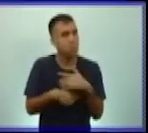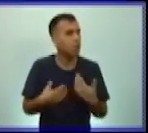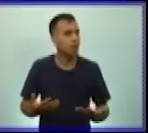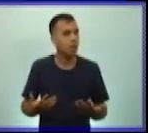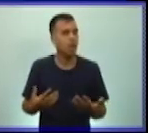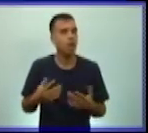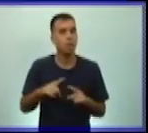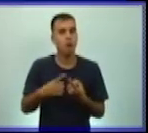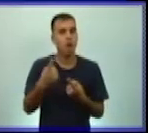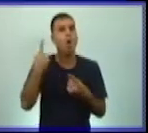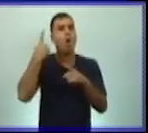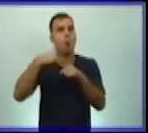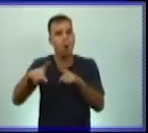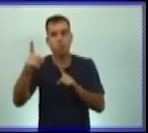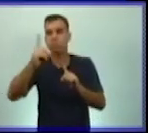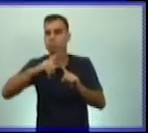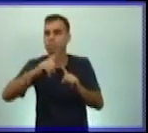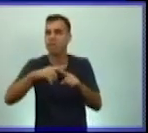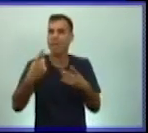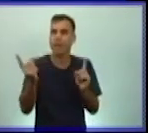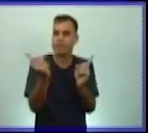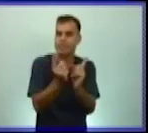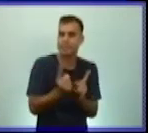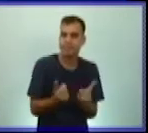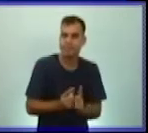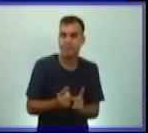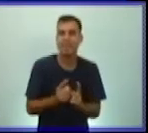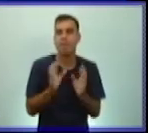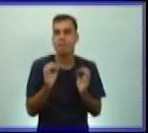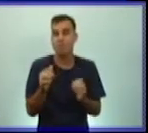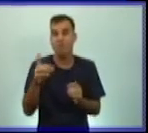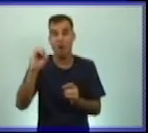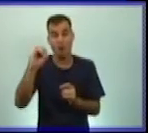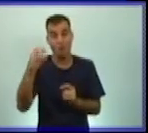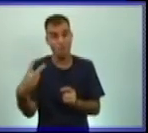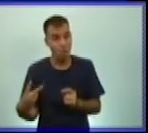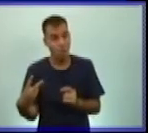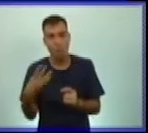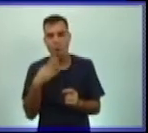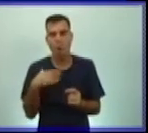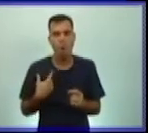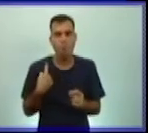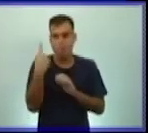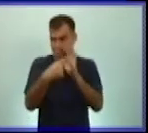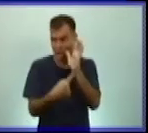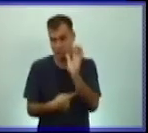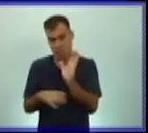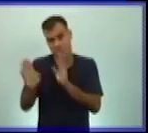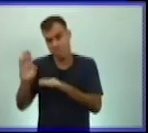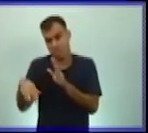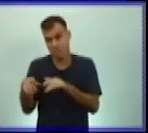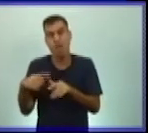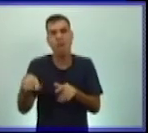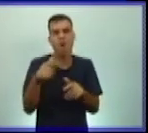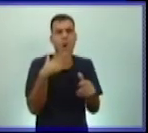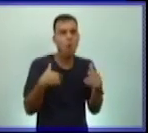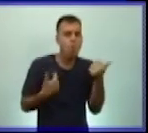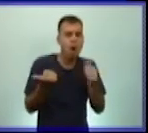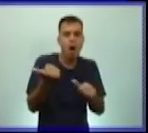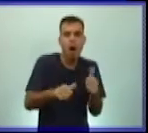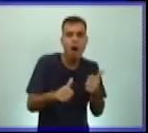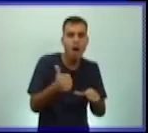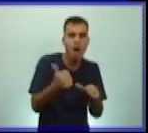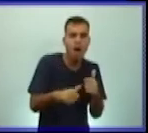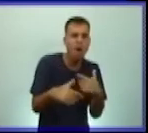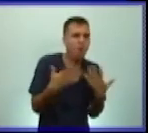les doy otra actividad que es resumir las aplicaciones del dioxígeno basadas en sus propiedades. De hecho, ya ustedes lo deben tener hecho en clase,